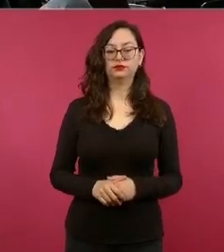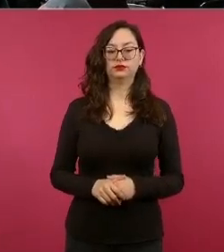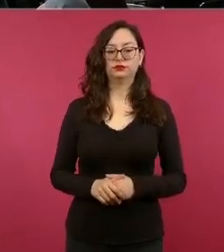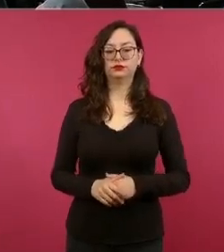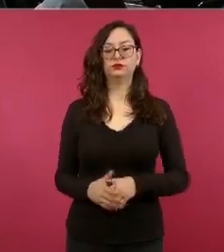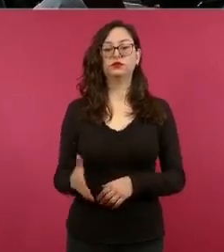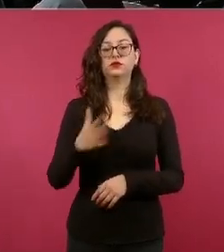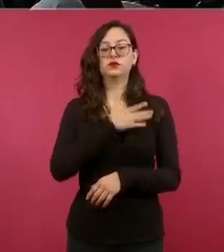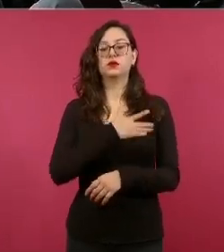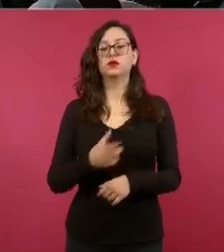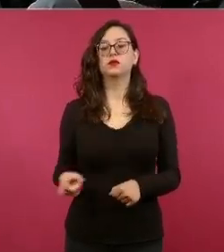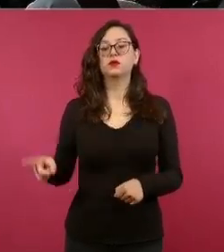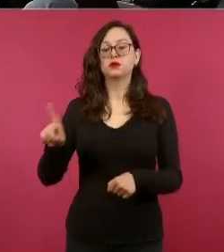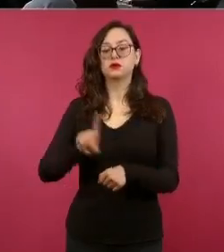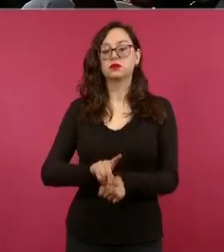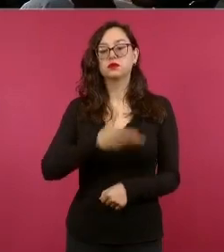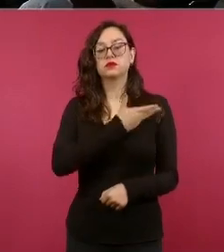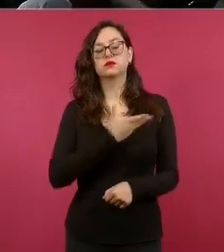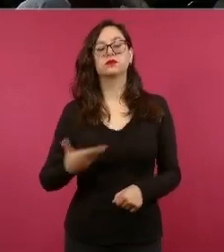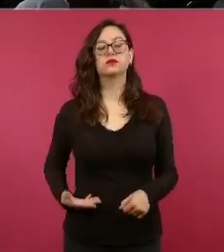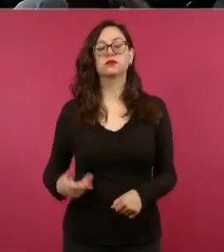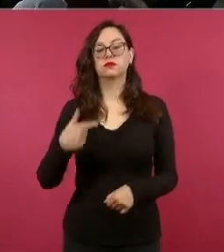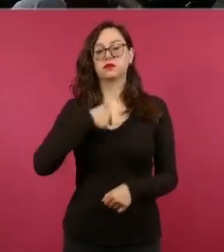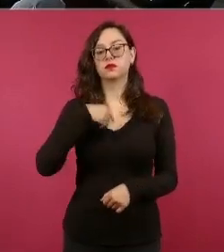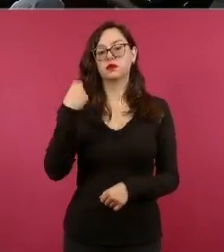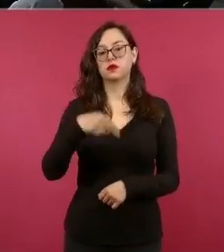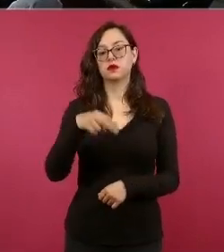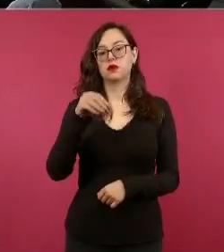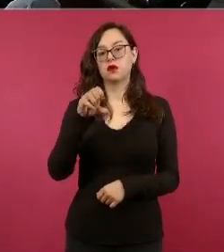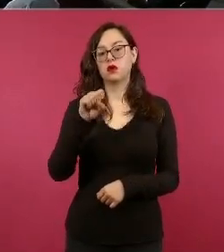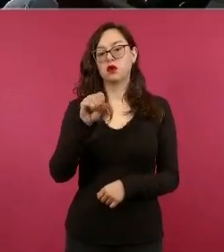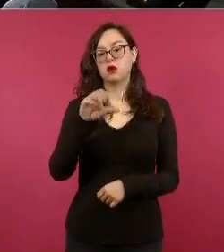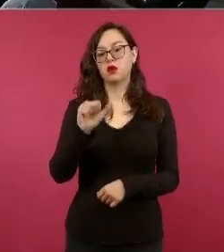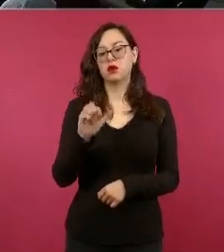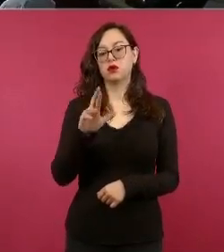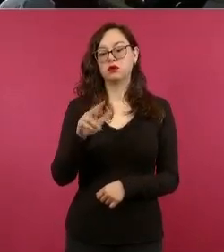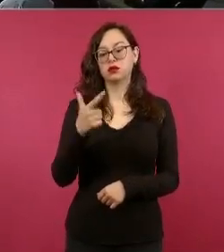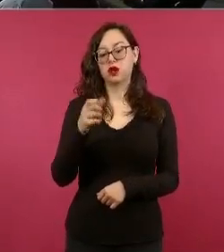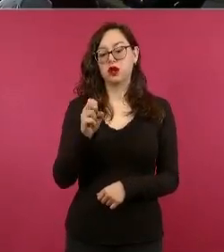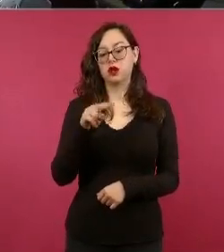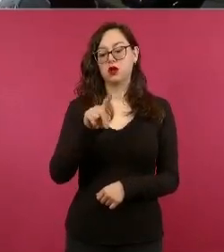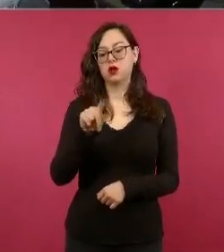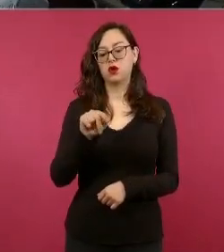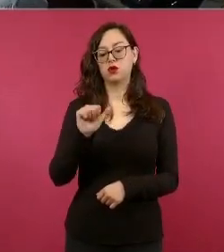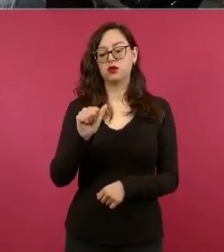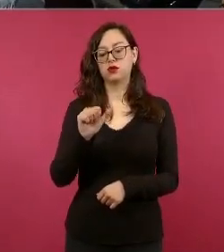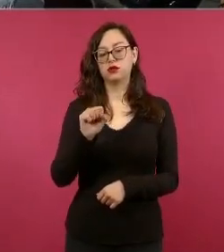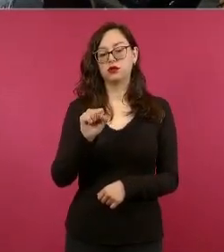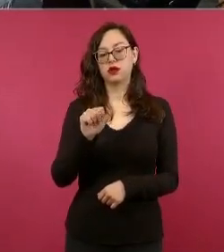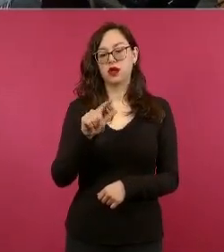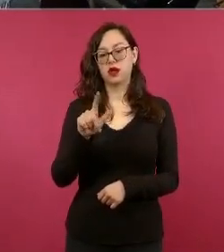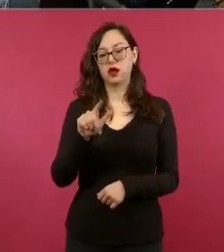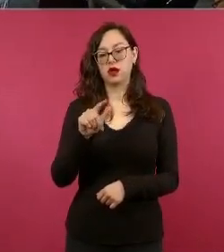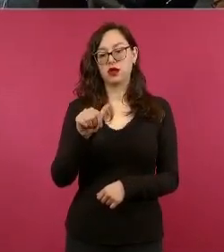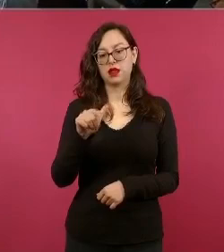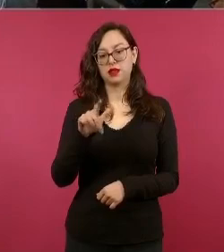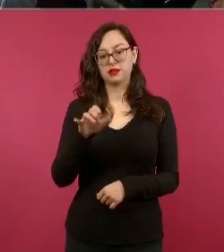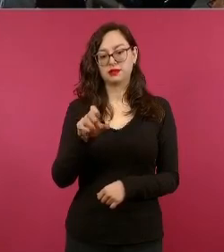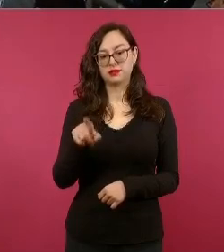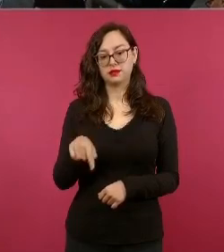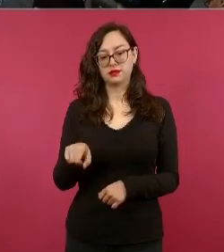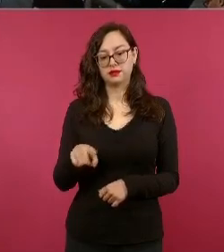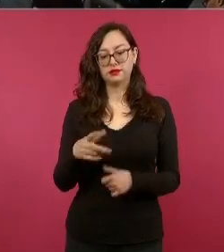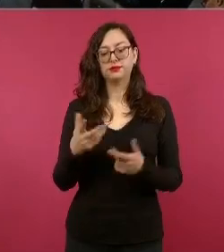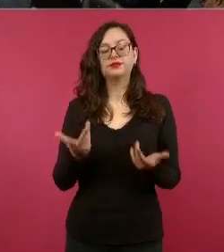Buenos días, presidente. Óscar González de Radio Relax 104.5 FM. Con dos temas. El primero es referente